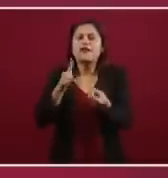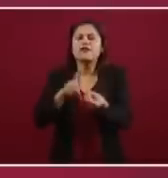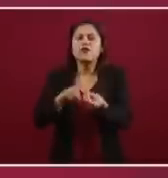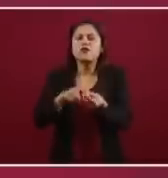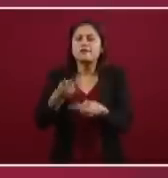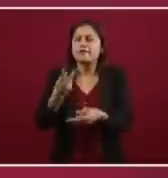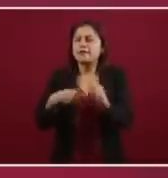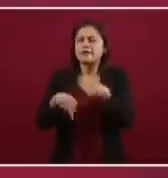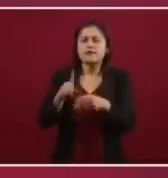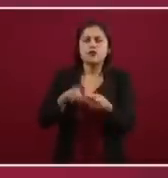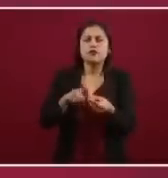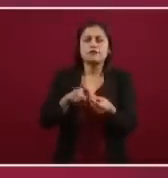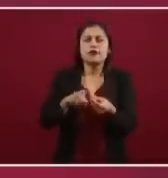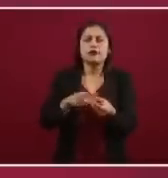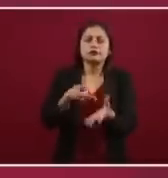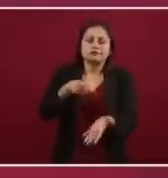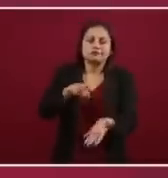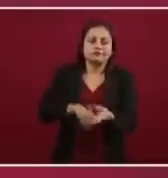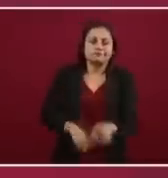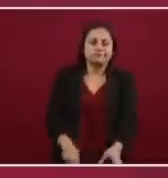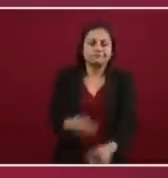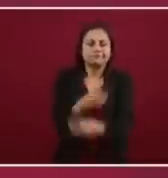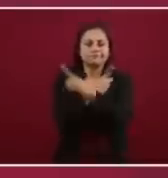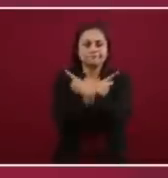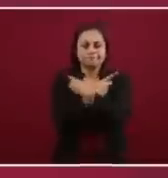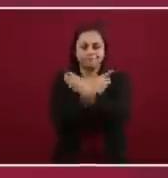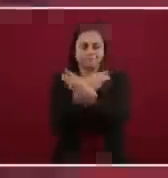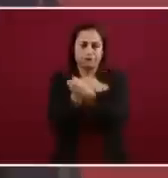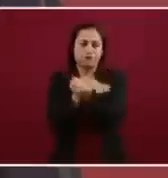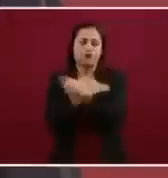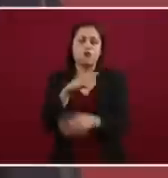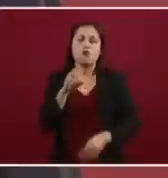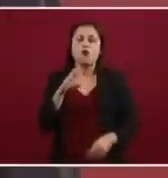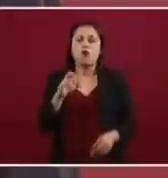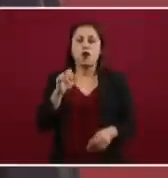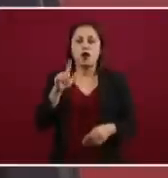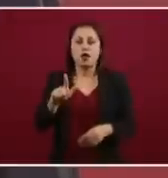La política es un imperativo ético.